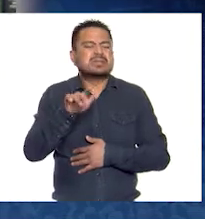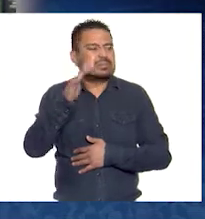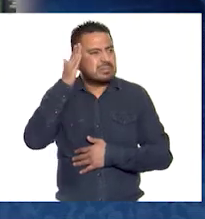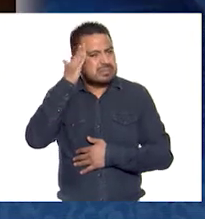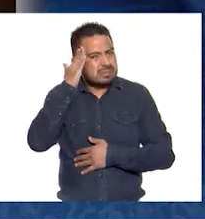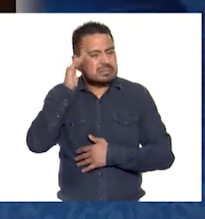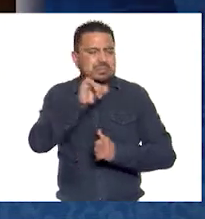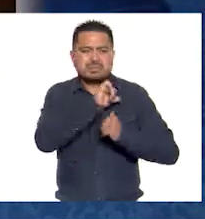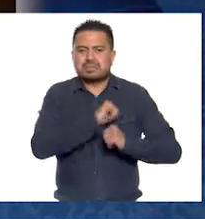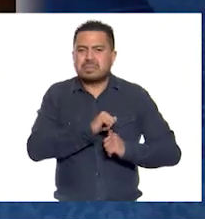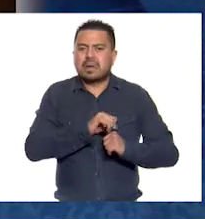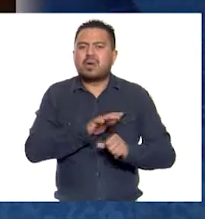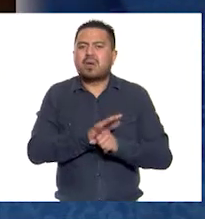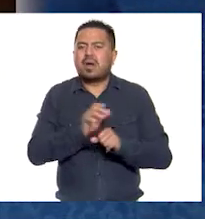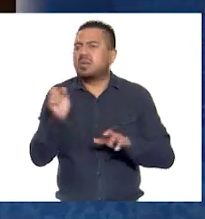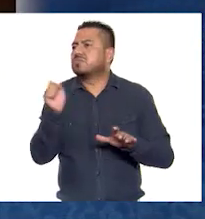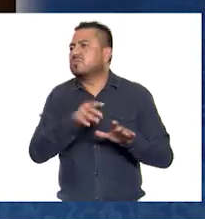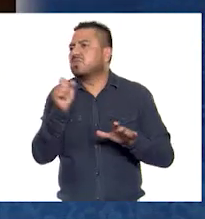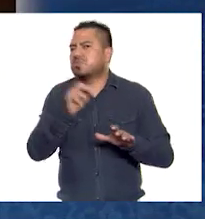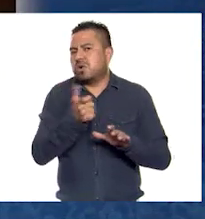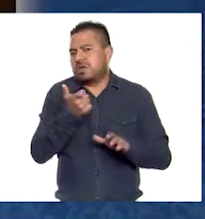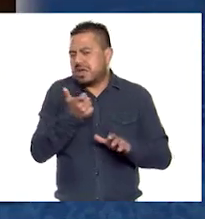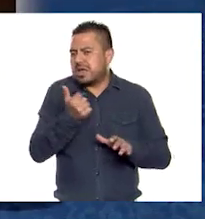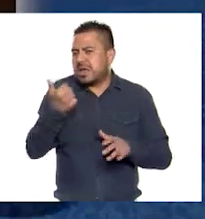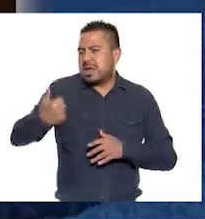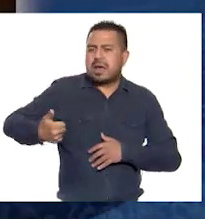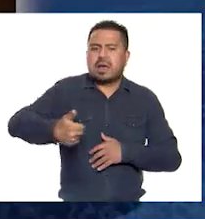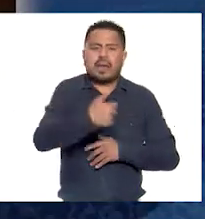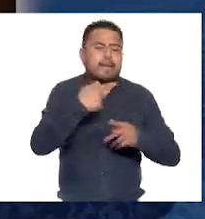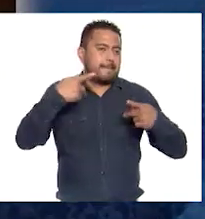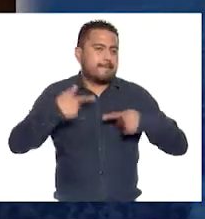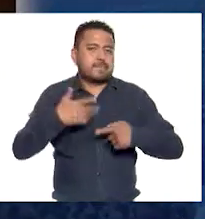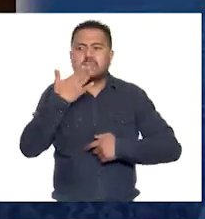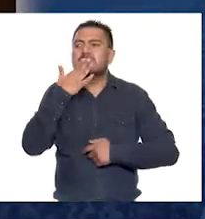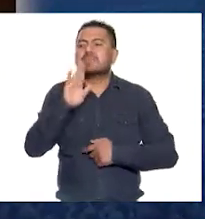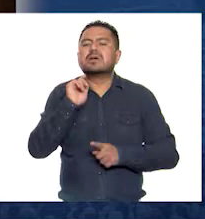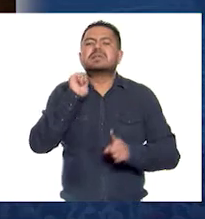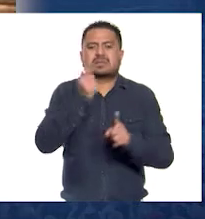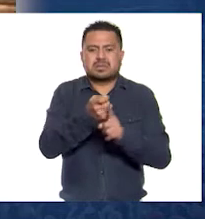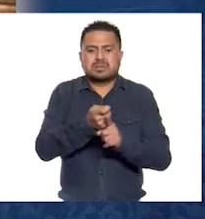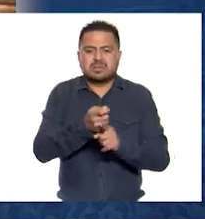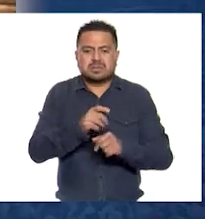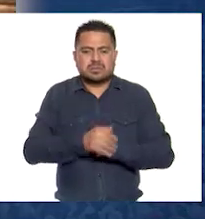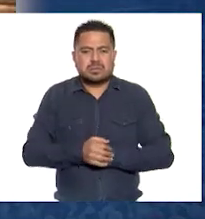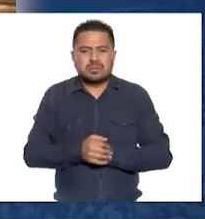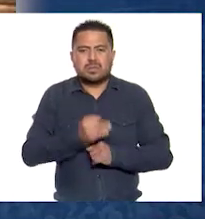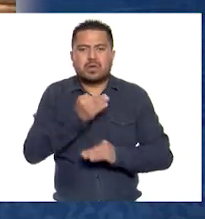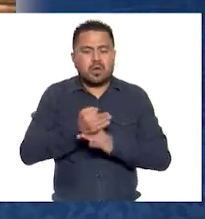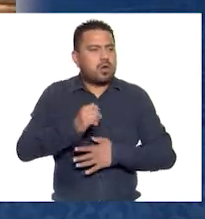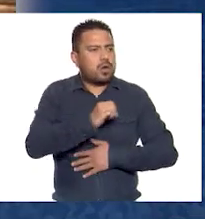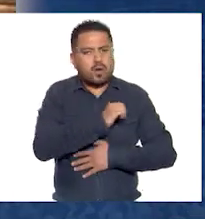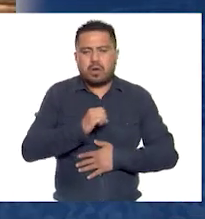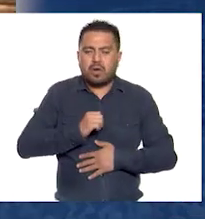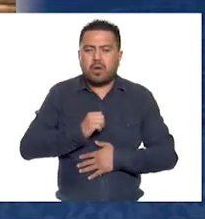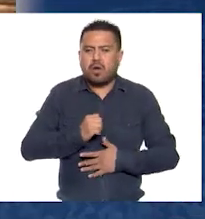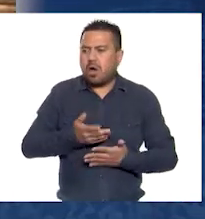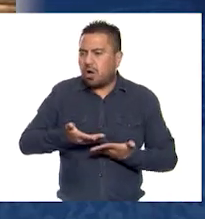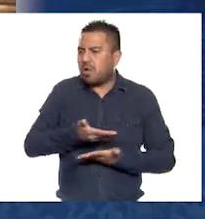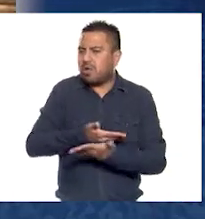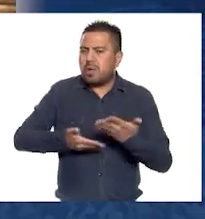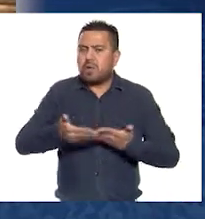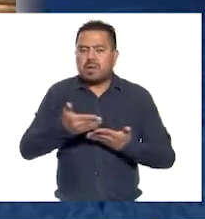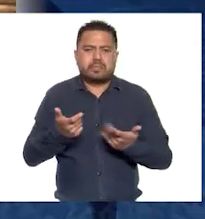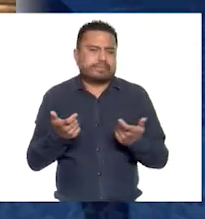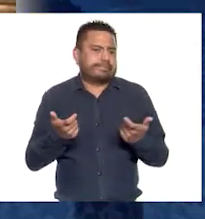de la limosna, es decir, que cada ciudadano del Islam está obligado a compartir de